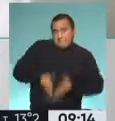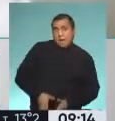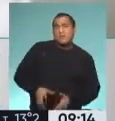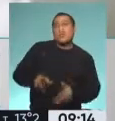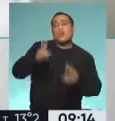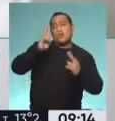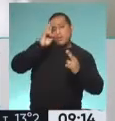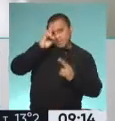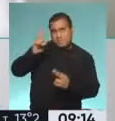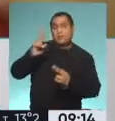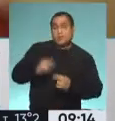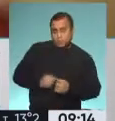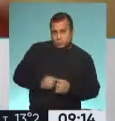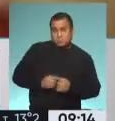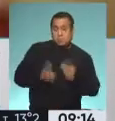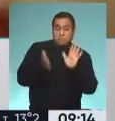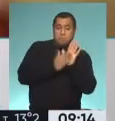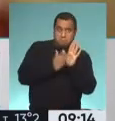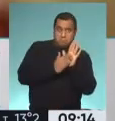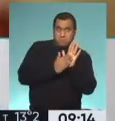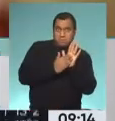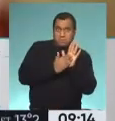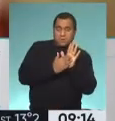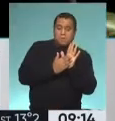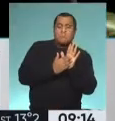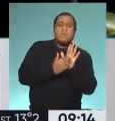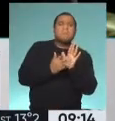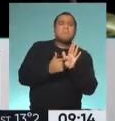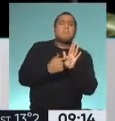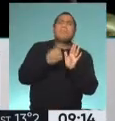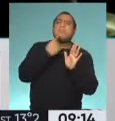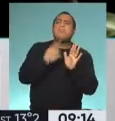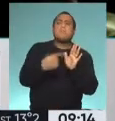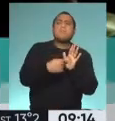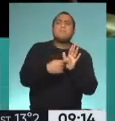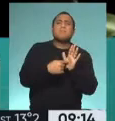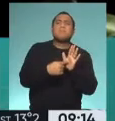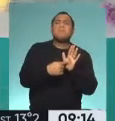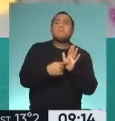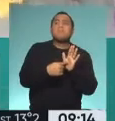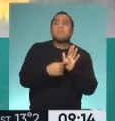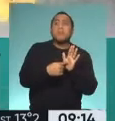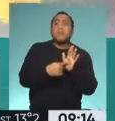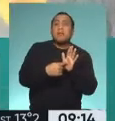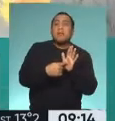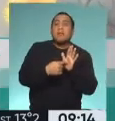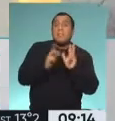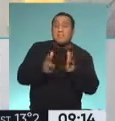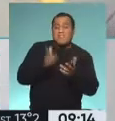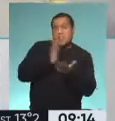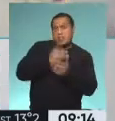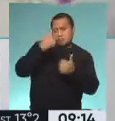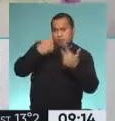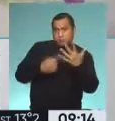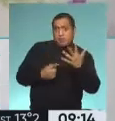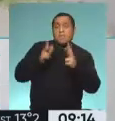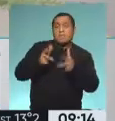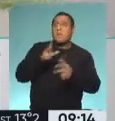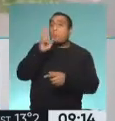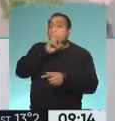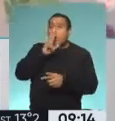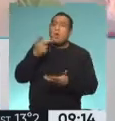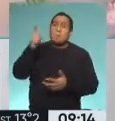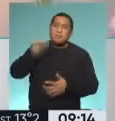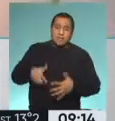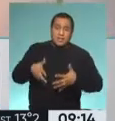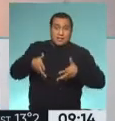derechos de padres e hijos durante el nacimiento, y en esta ley, dentro de los derechos que enumera, es que la mujer o persona